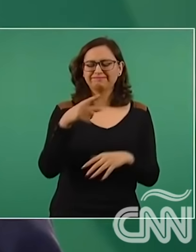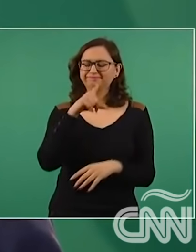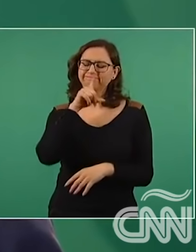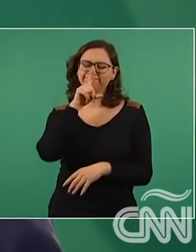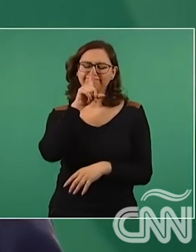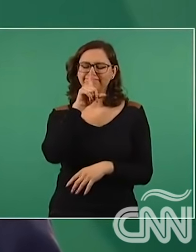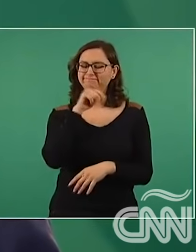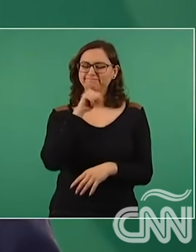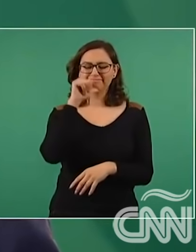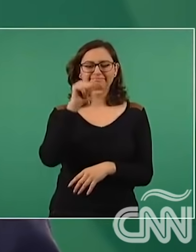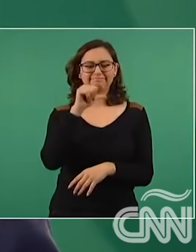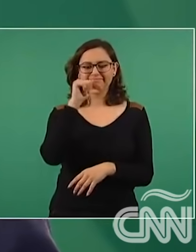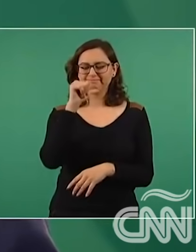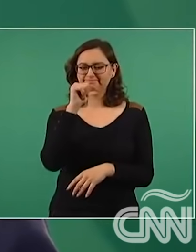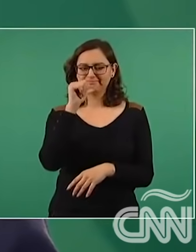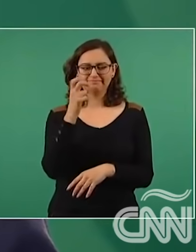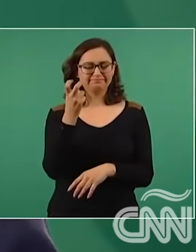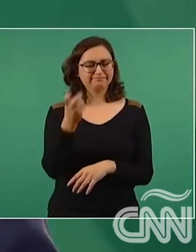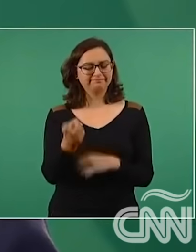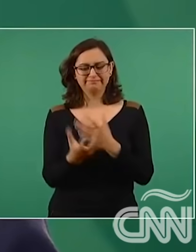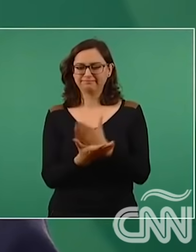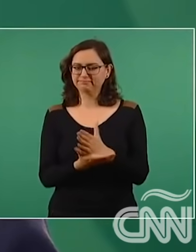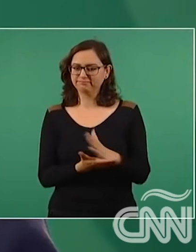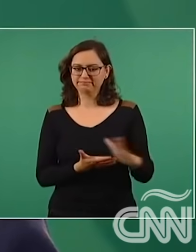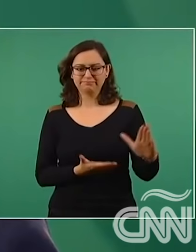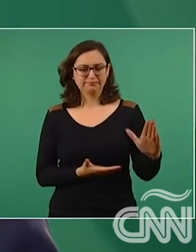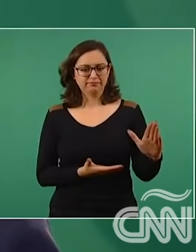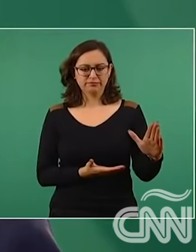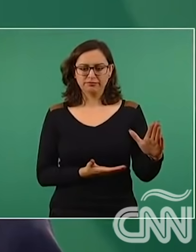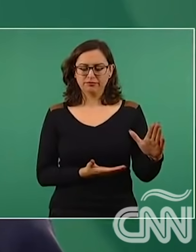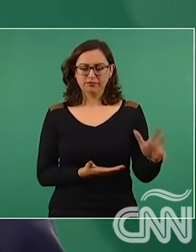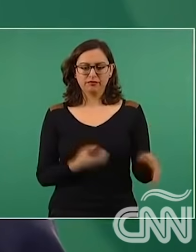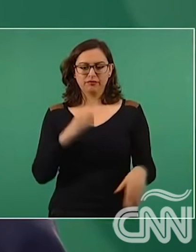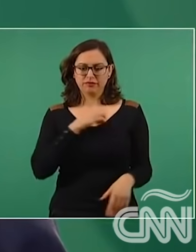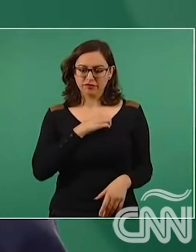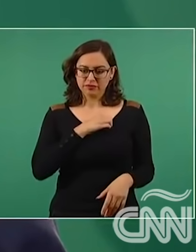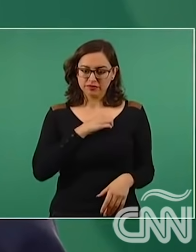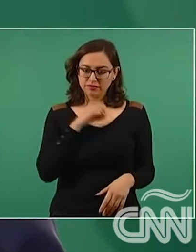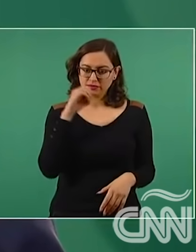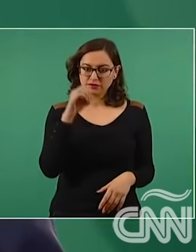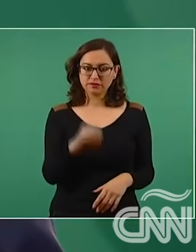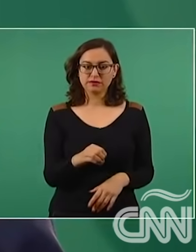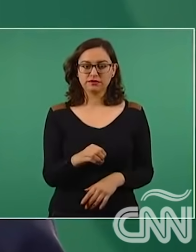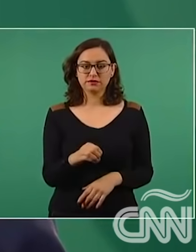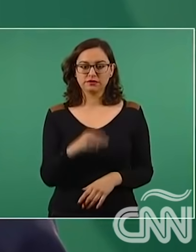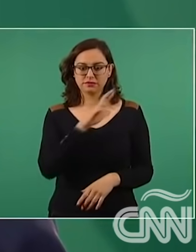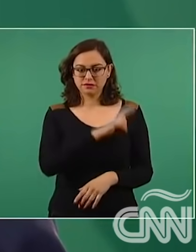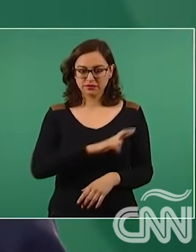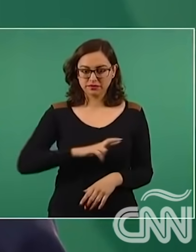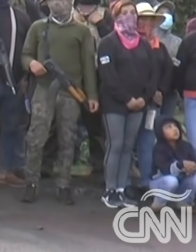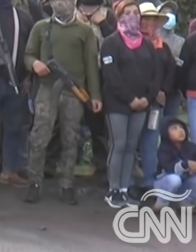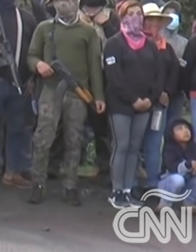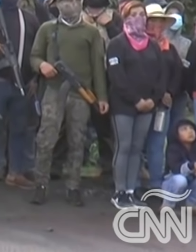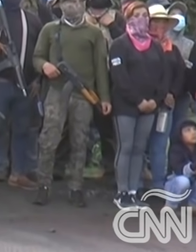que hagamos a un lado el odio, el